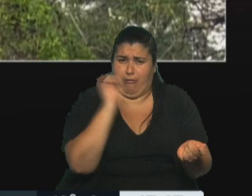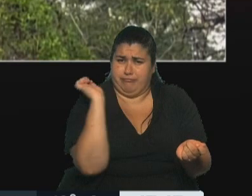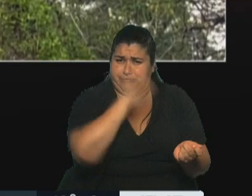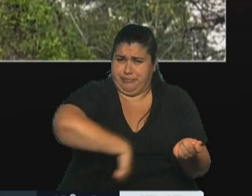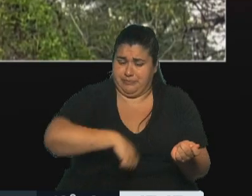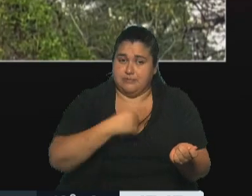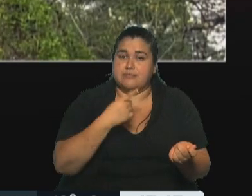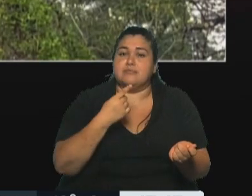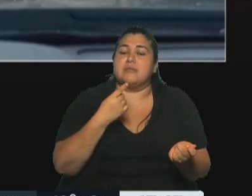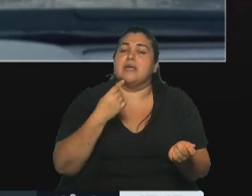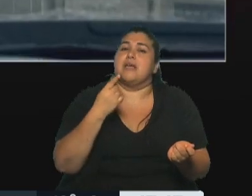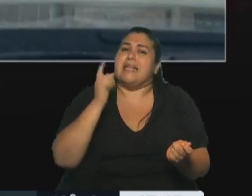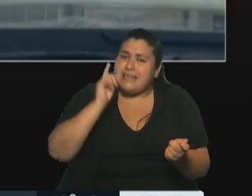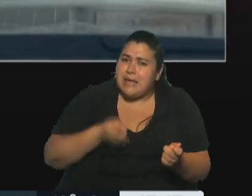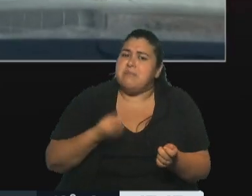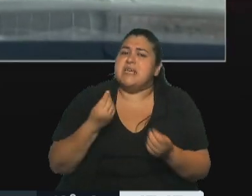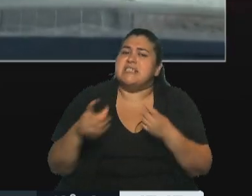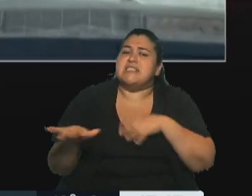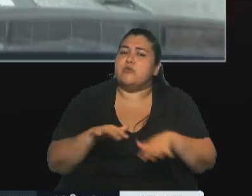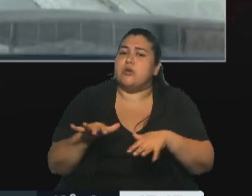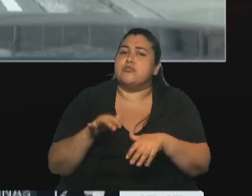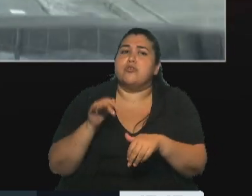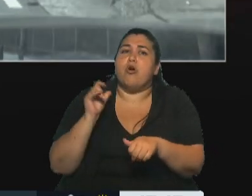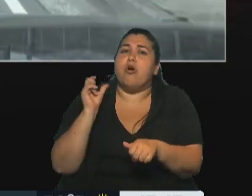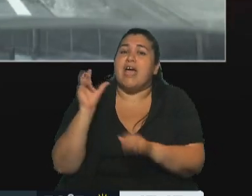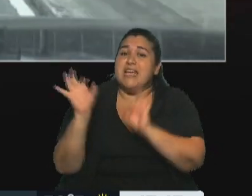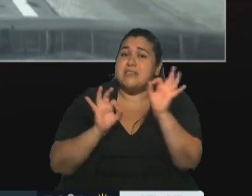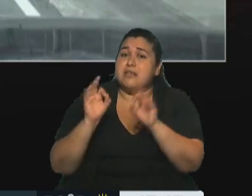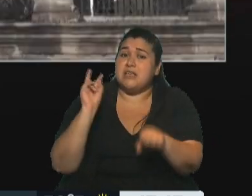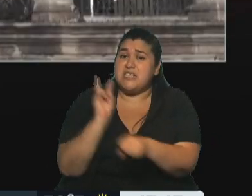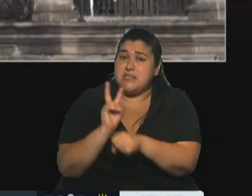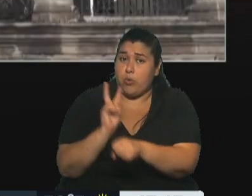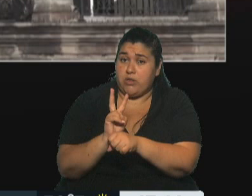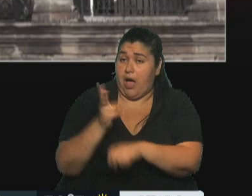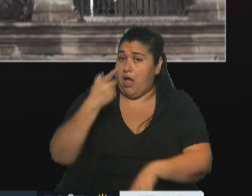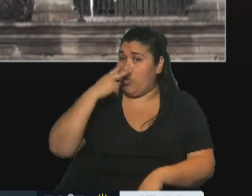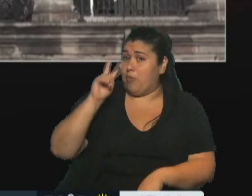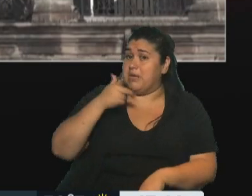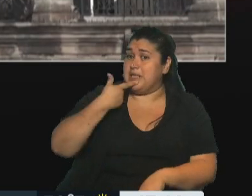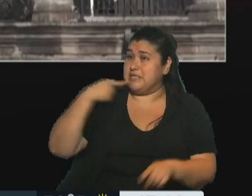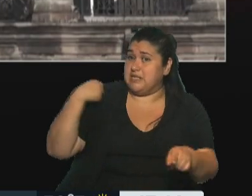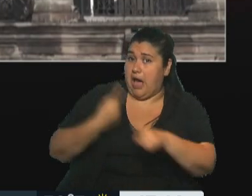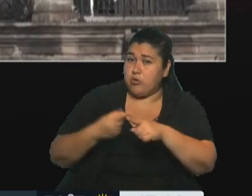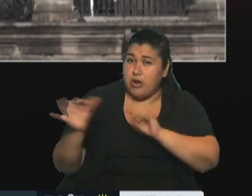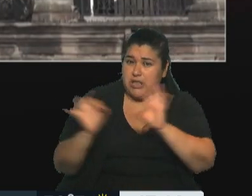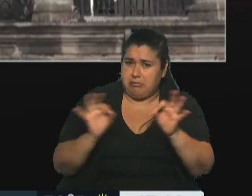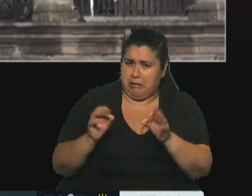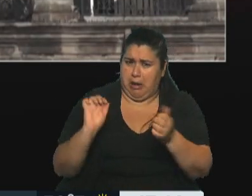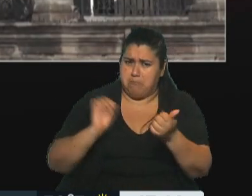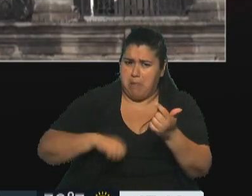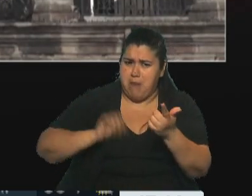el desmantelamiento de las políticas de seguridad que se vienen realizando de 2017 hasta la actualidad.